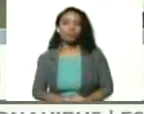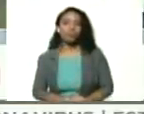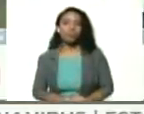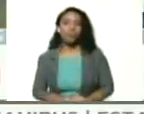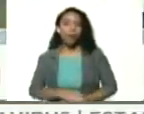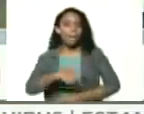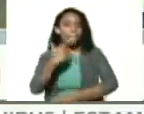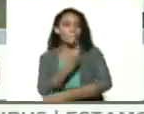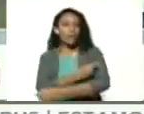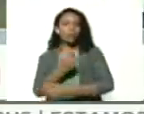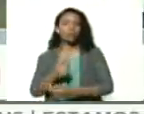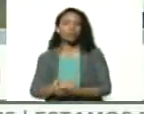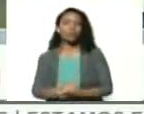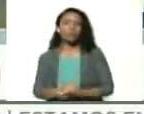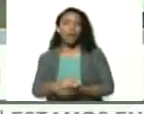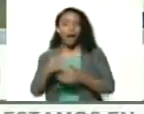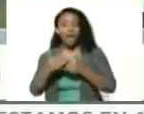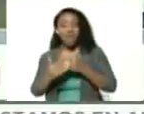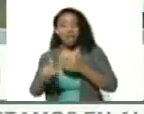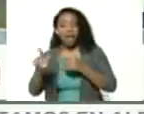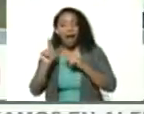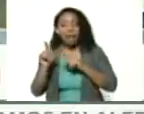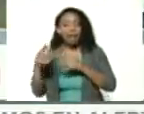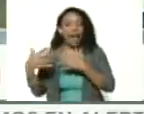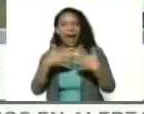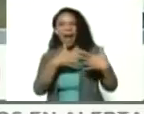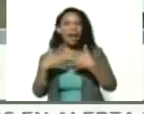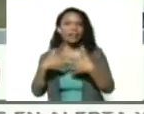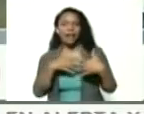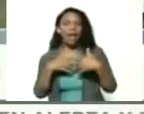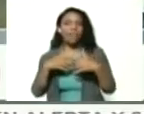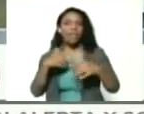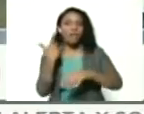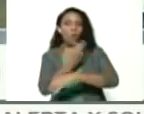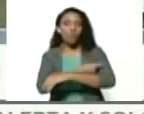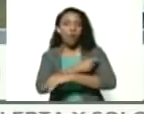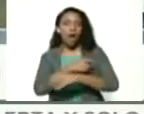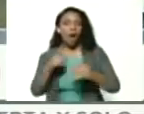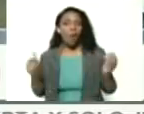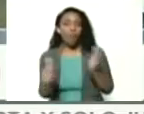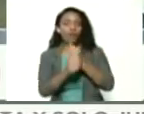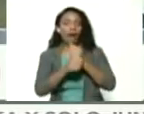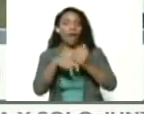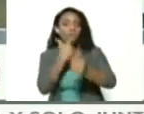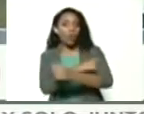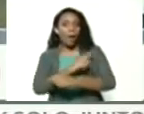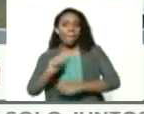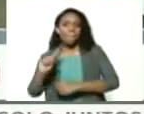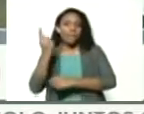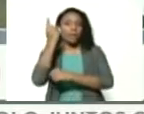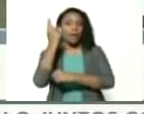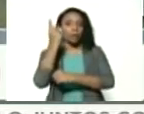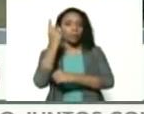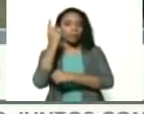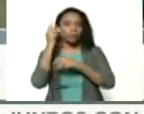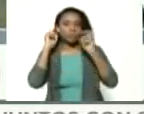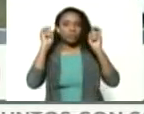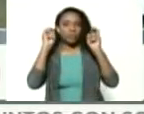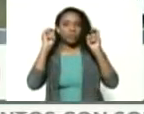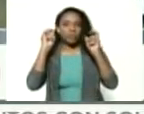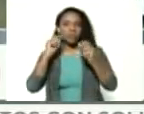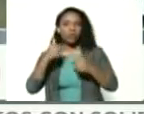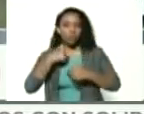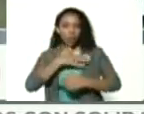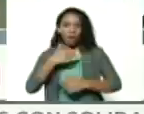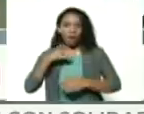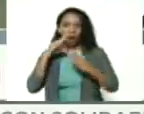La vacunación, pues avanzar en esta guerra de vacunas, conseguir las vacunas de primera generación. Pero yo quiero hablarle